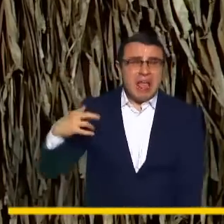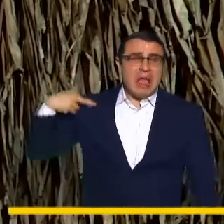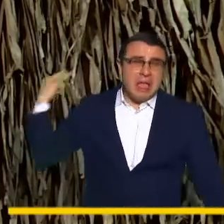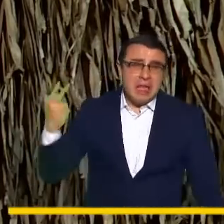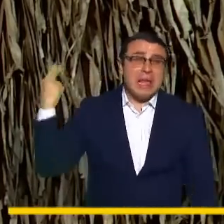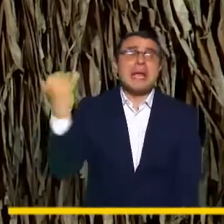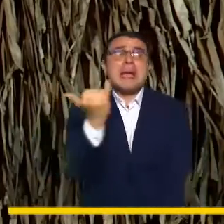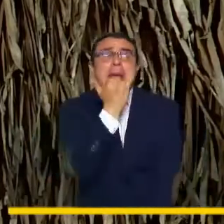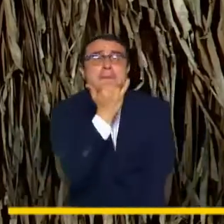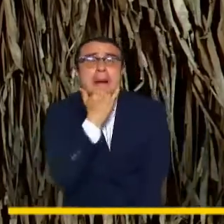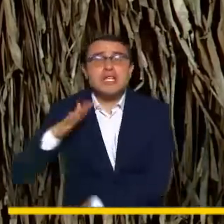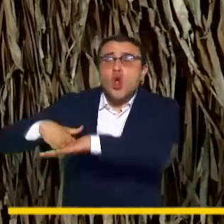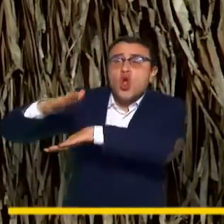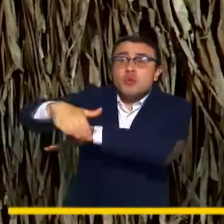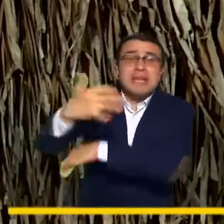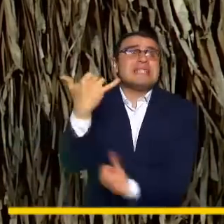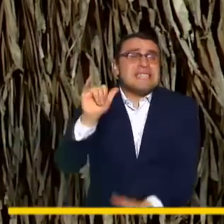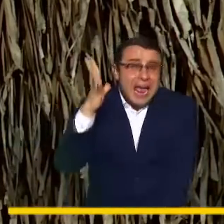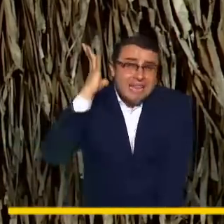qué pasa.